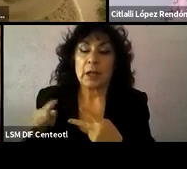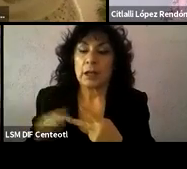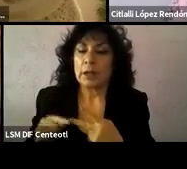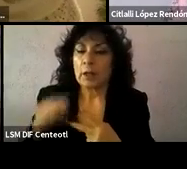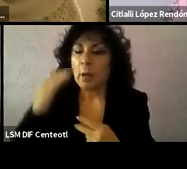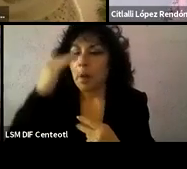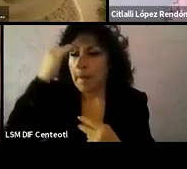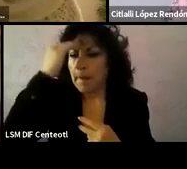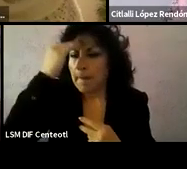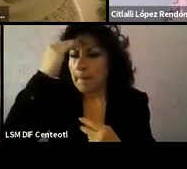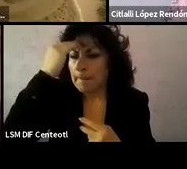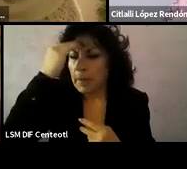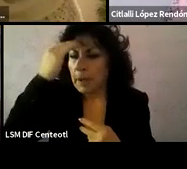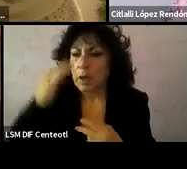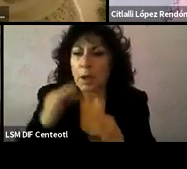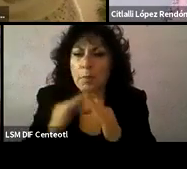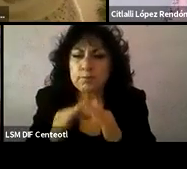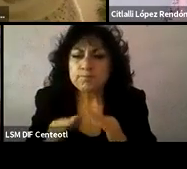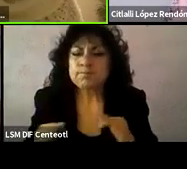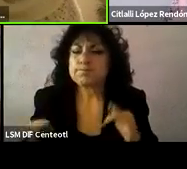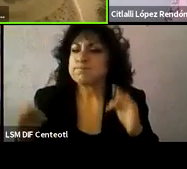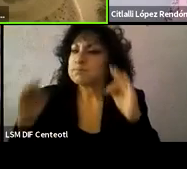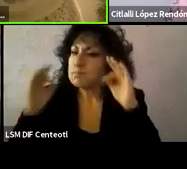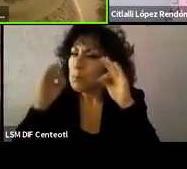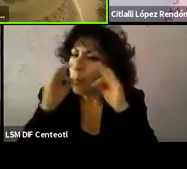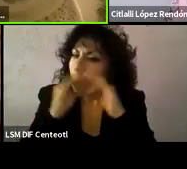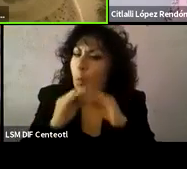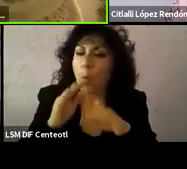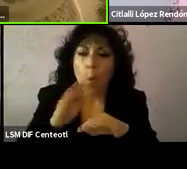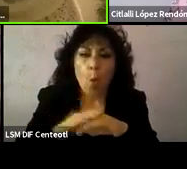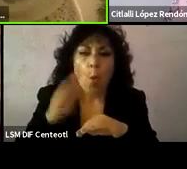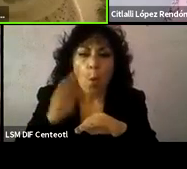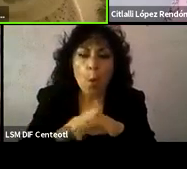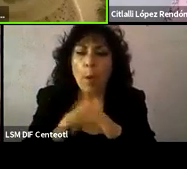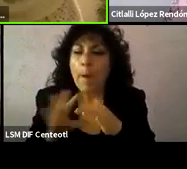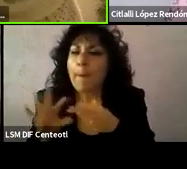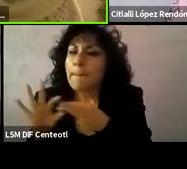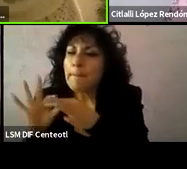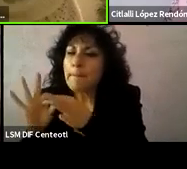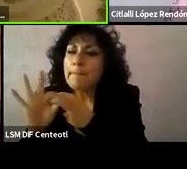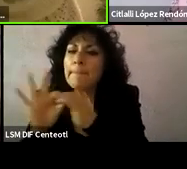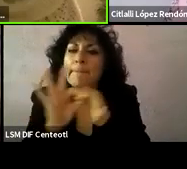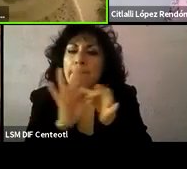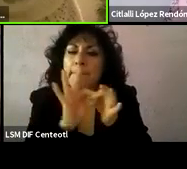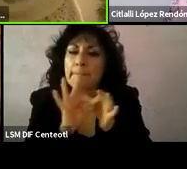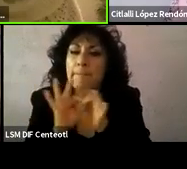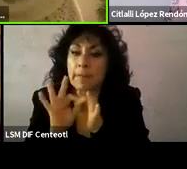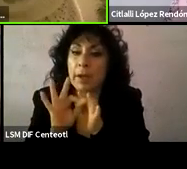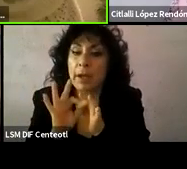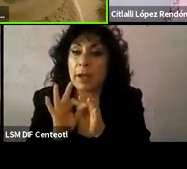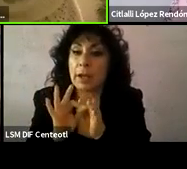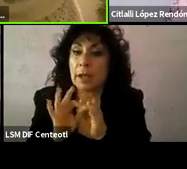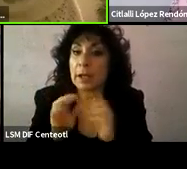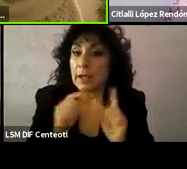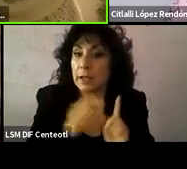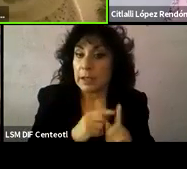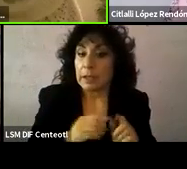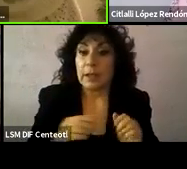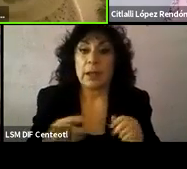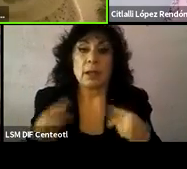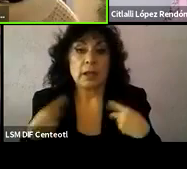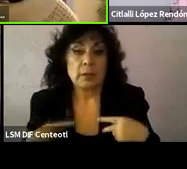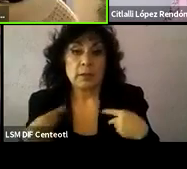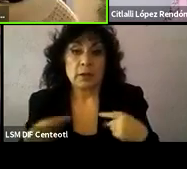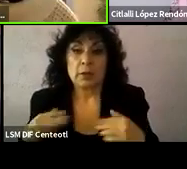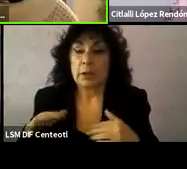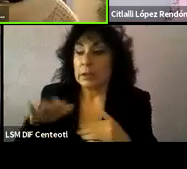como poder generar un vínculo entre la ciudadanía y estas estructuras a las que nos referimos,